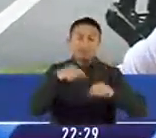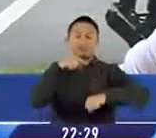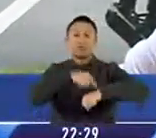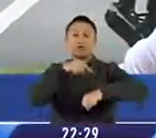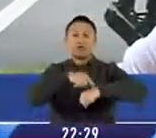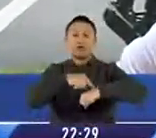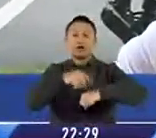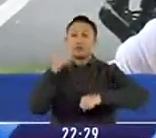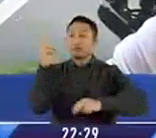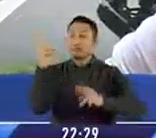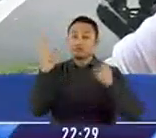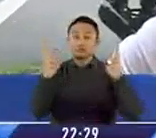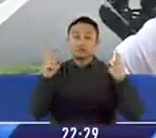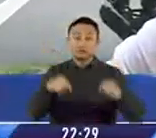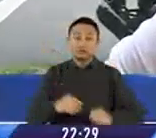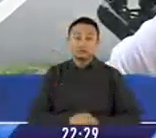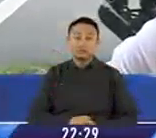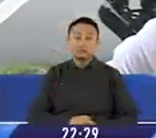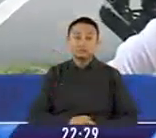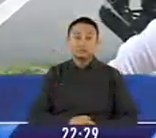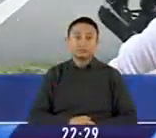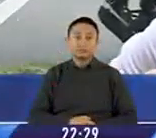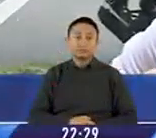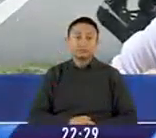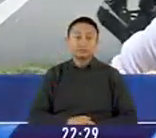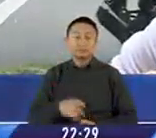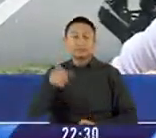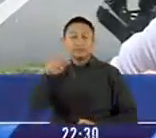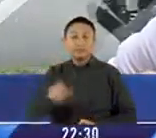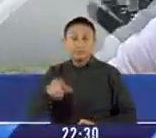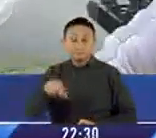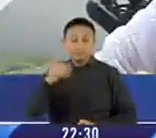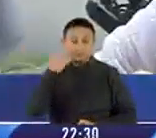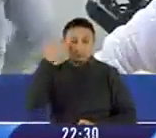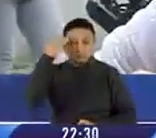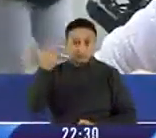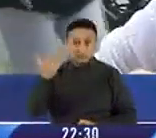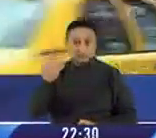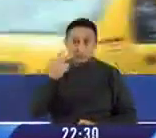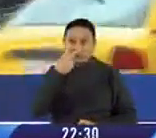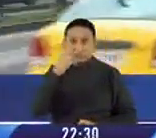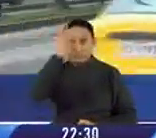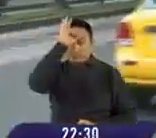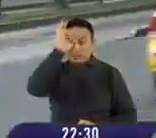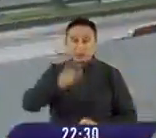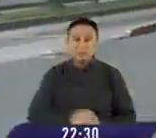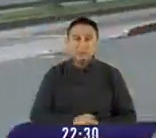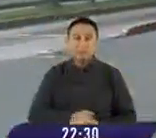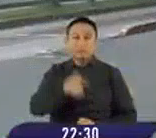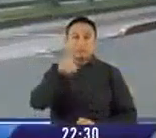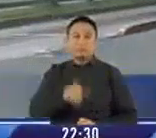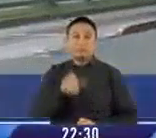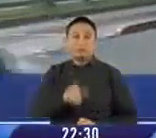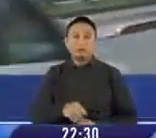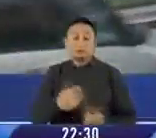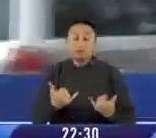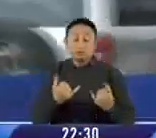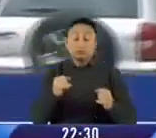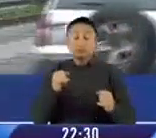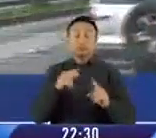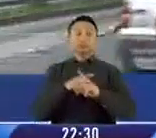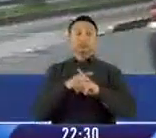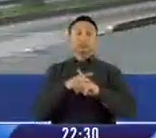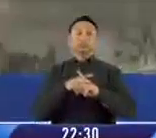qué hora va a ser esto del corte de las luces? Porque hay personas mayores para que estén al tanto. A muchos los apagones les tomó por